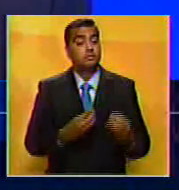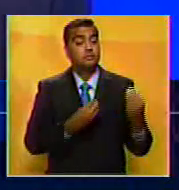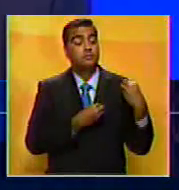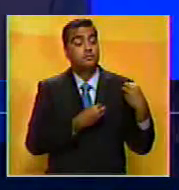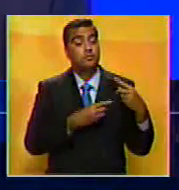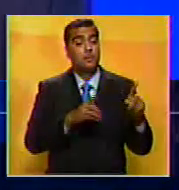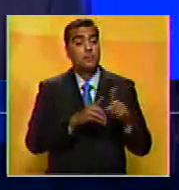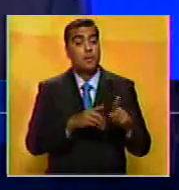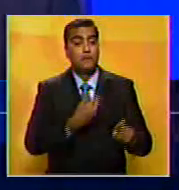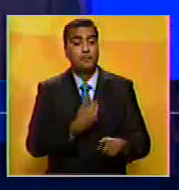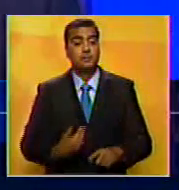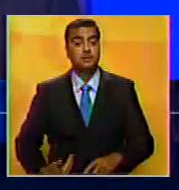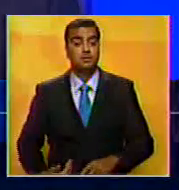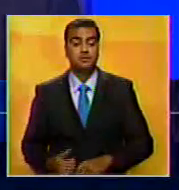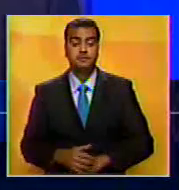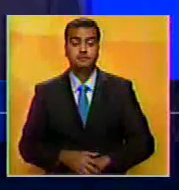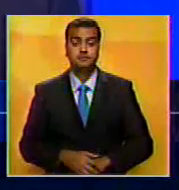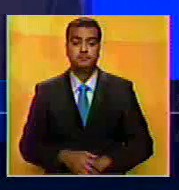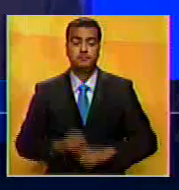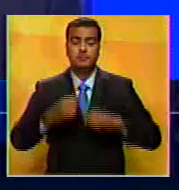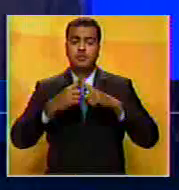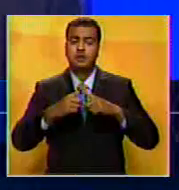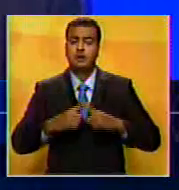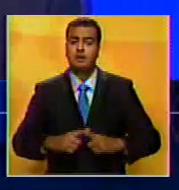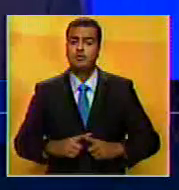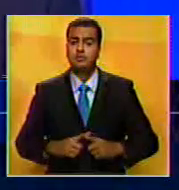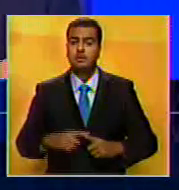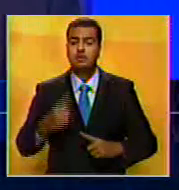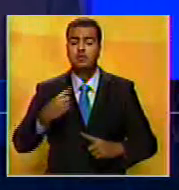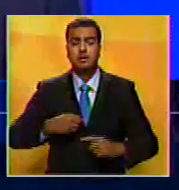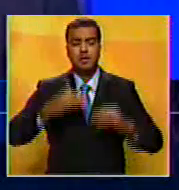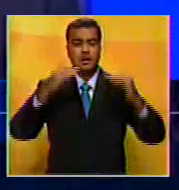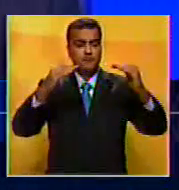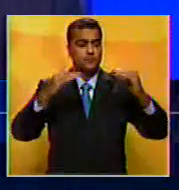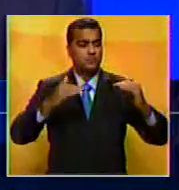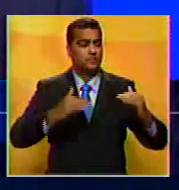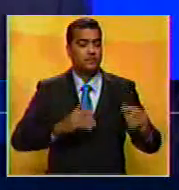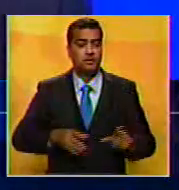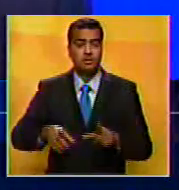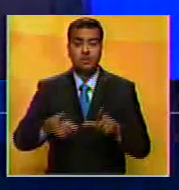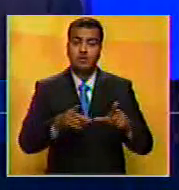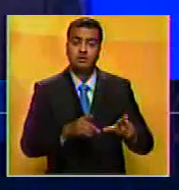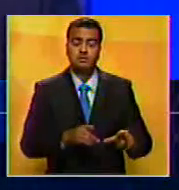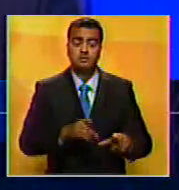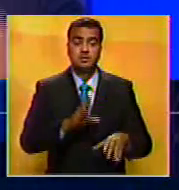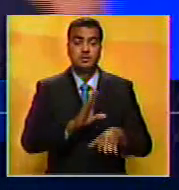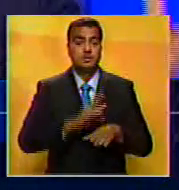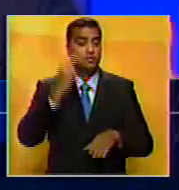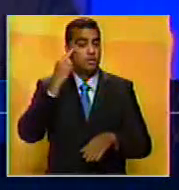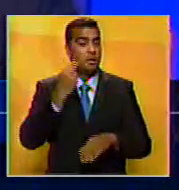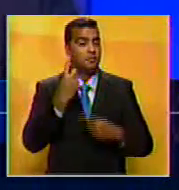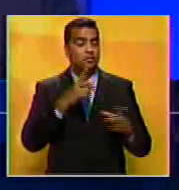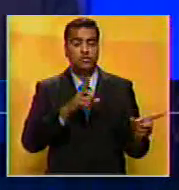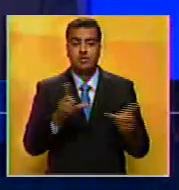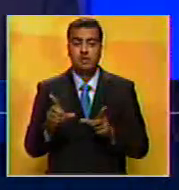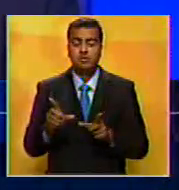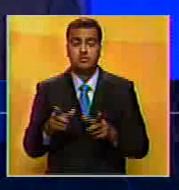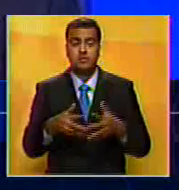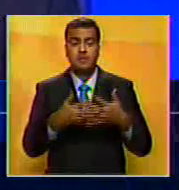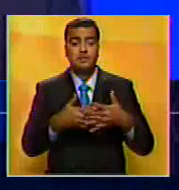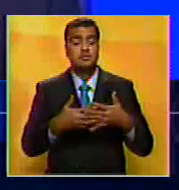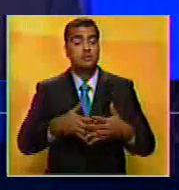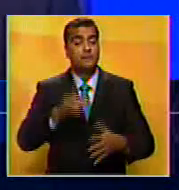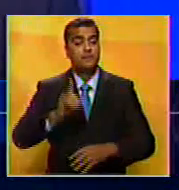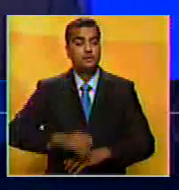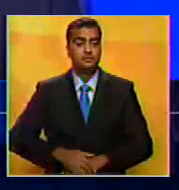por el mismo jefe de Estado. En el cálculo se tienen en cuenta las posturas de los distintos sectores, la Central Bolivariana por un lado y las representaciones